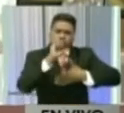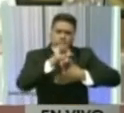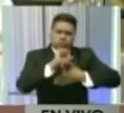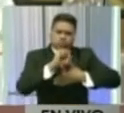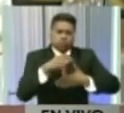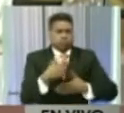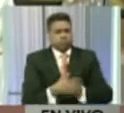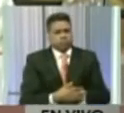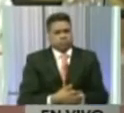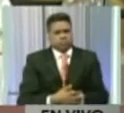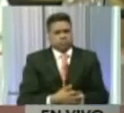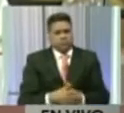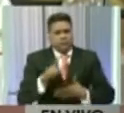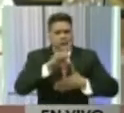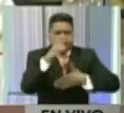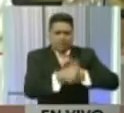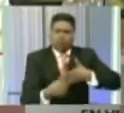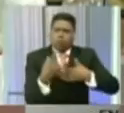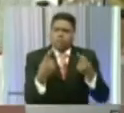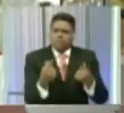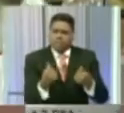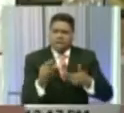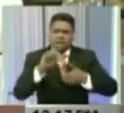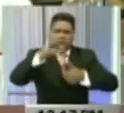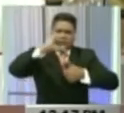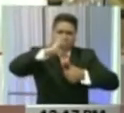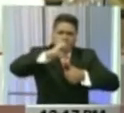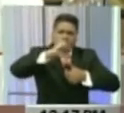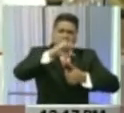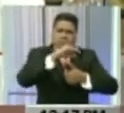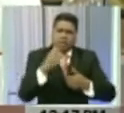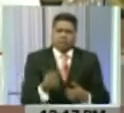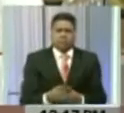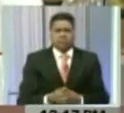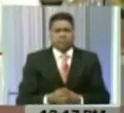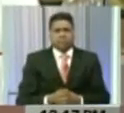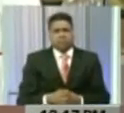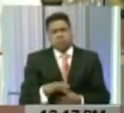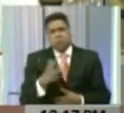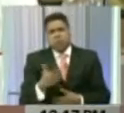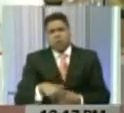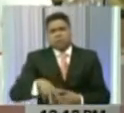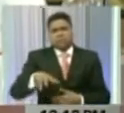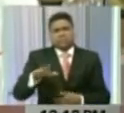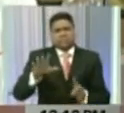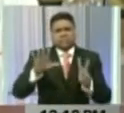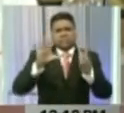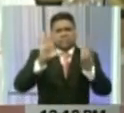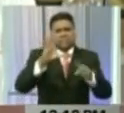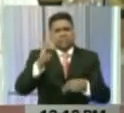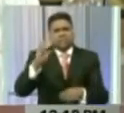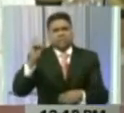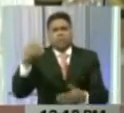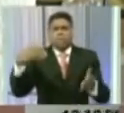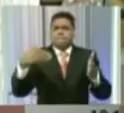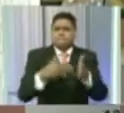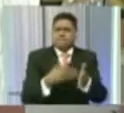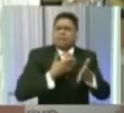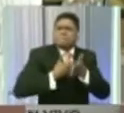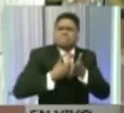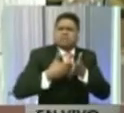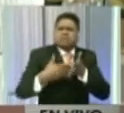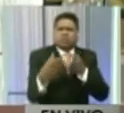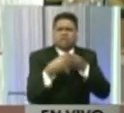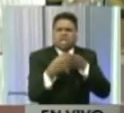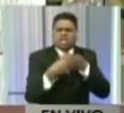de reserva latinoamericana y caribeña, y no se cansaba de decir, hay 700 mil millones de dólares depositados